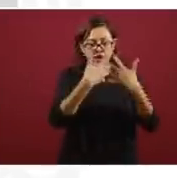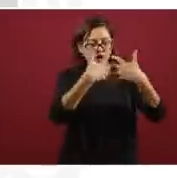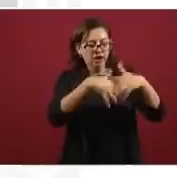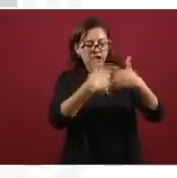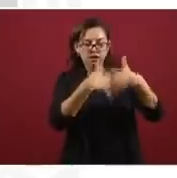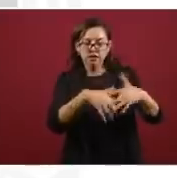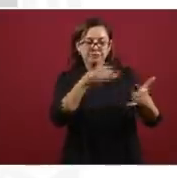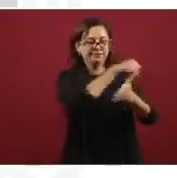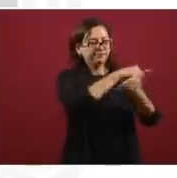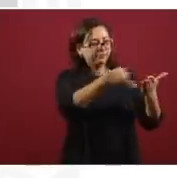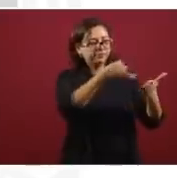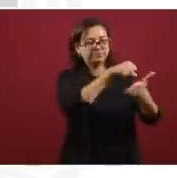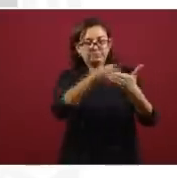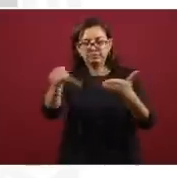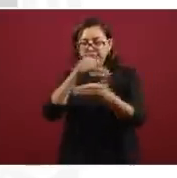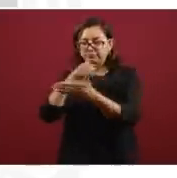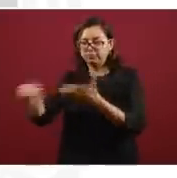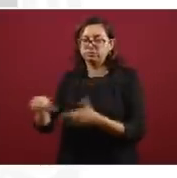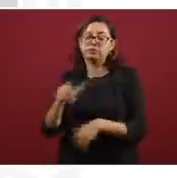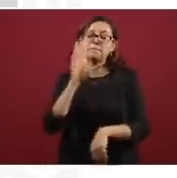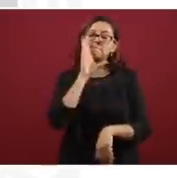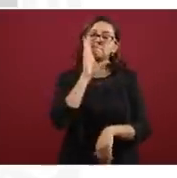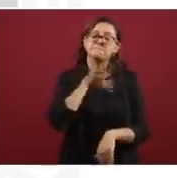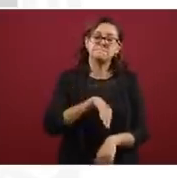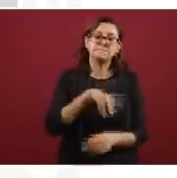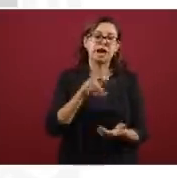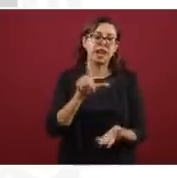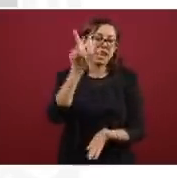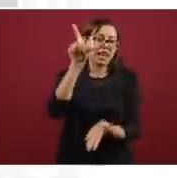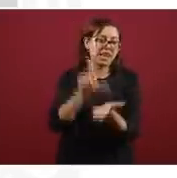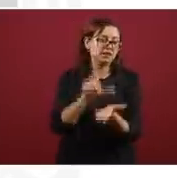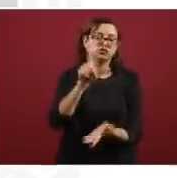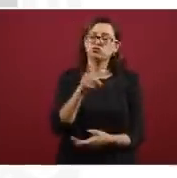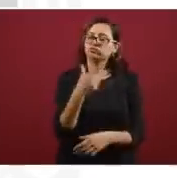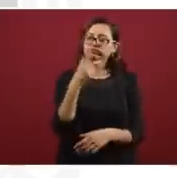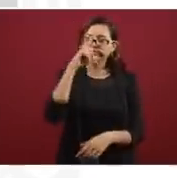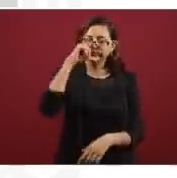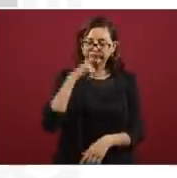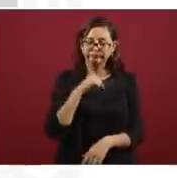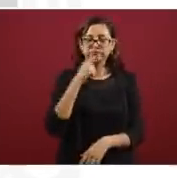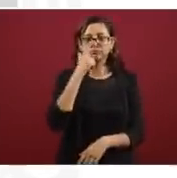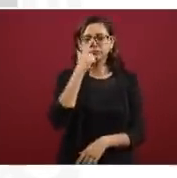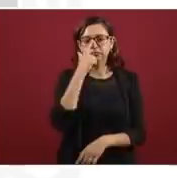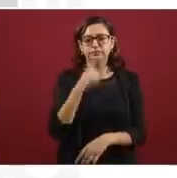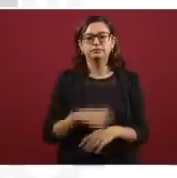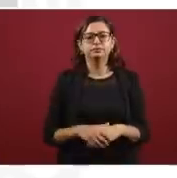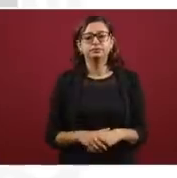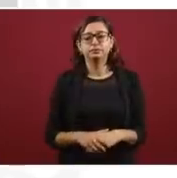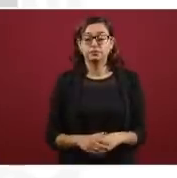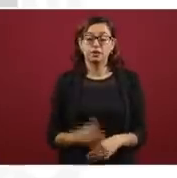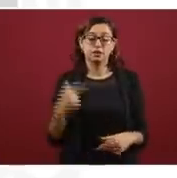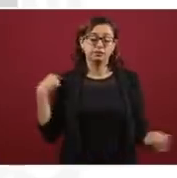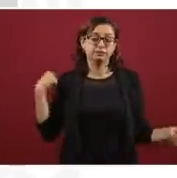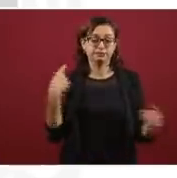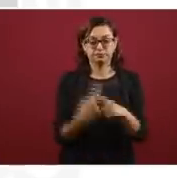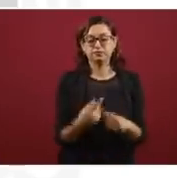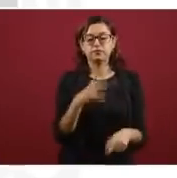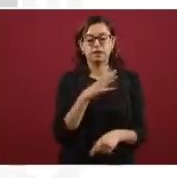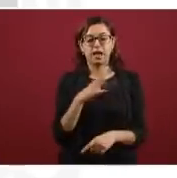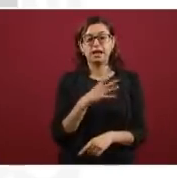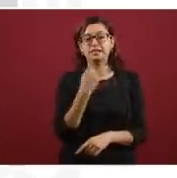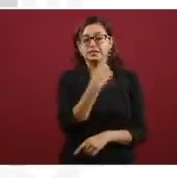que no estaban despachando correctamente el litro por litro. hemos tenido hasta ahorita